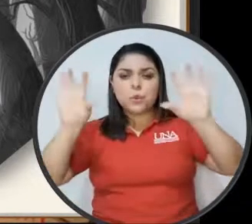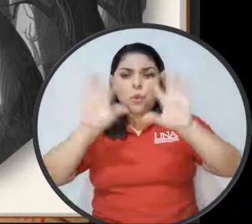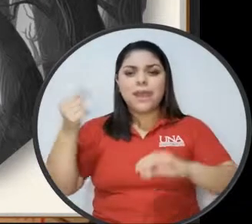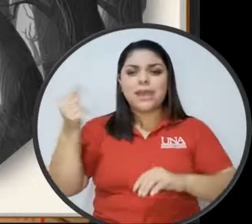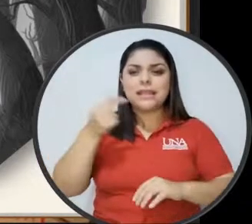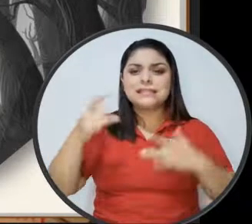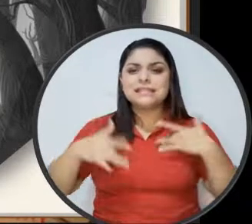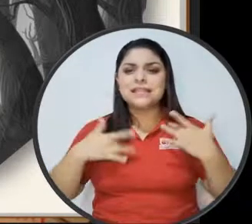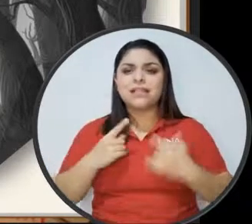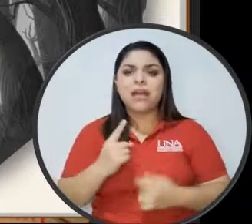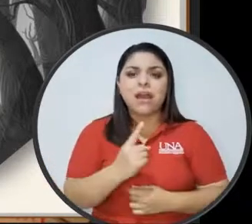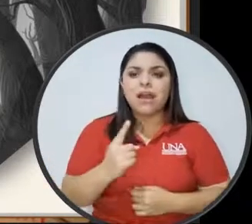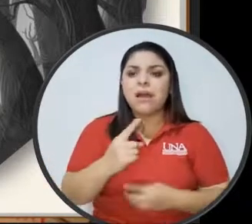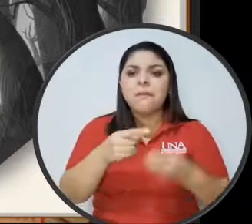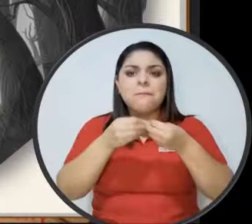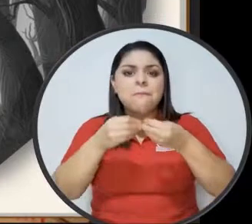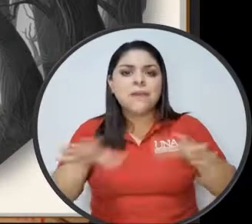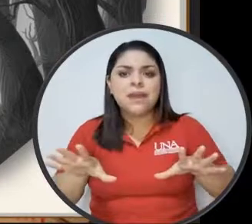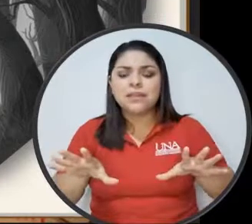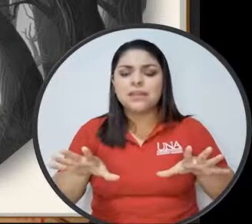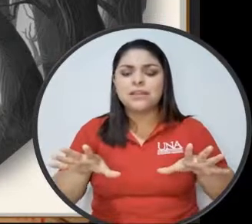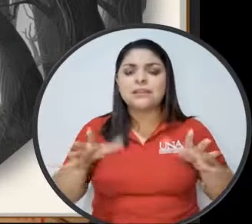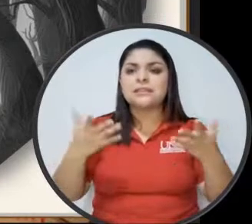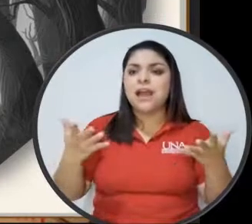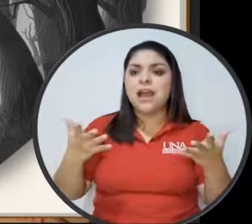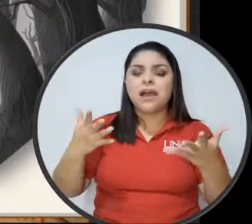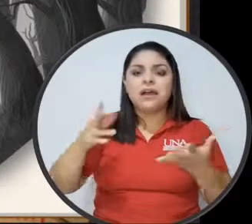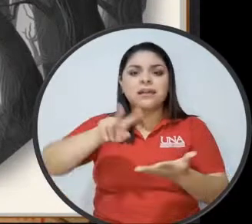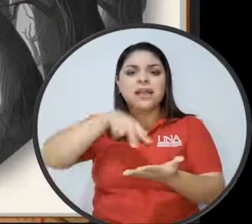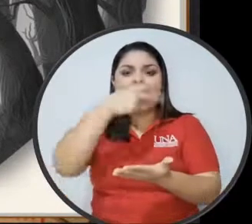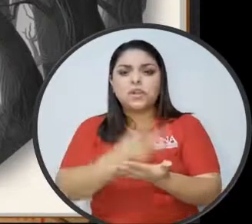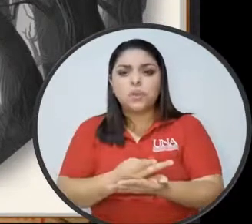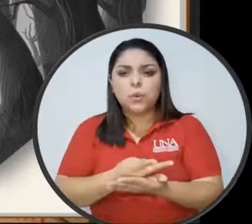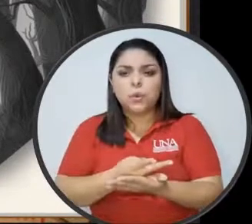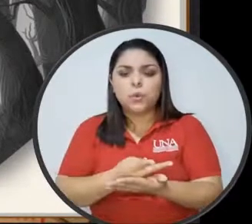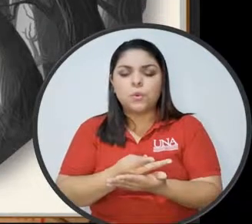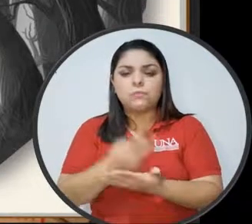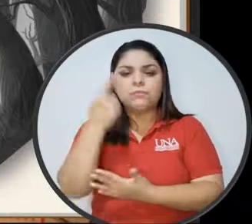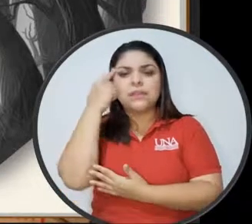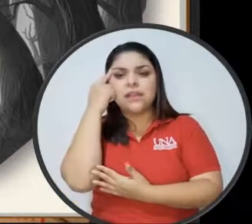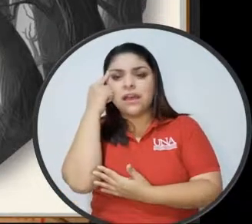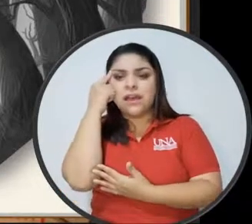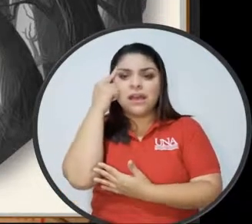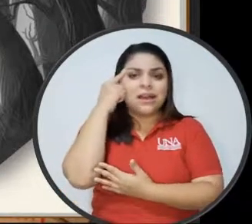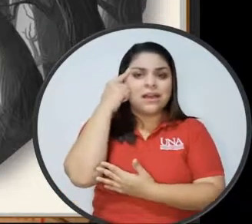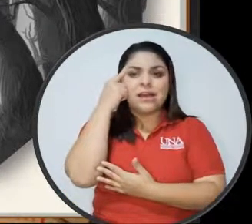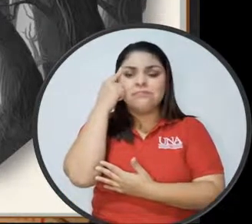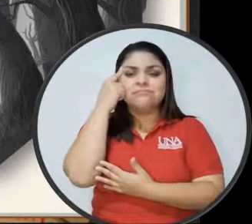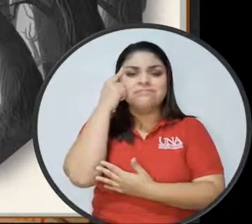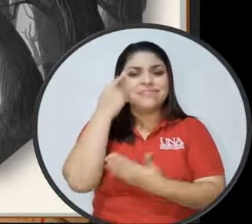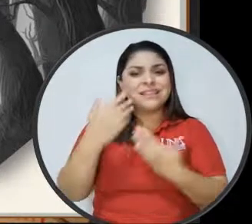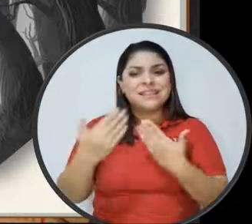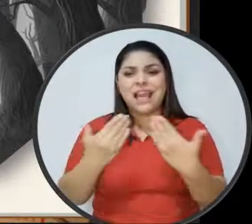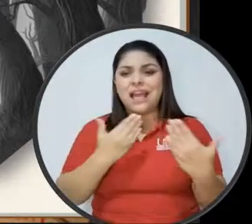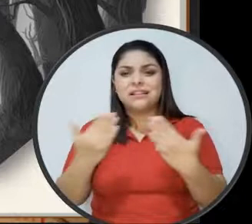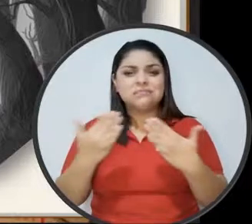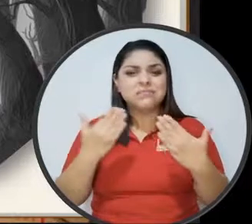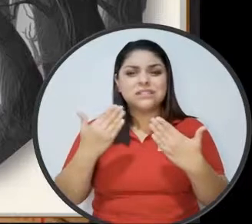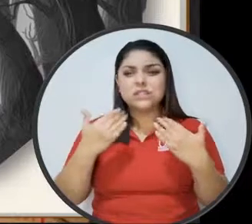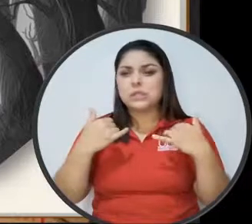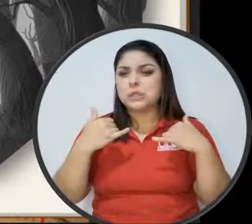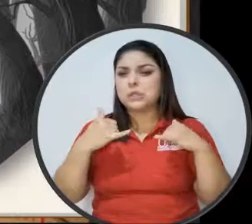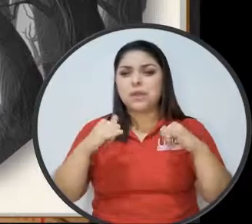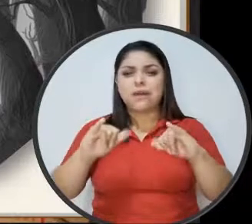vio en medio de la nada, totalmente perdido. Cayó al suelo y pensando que muy